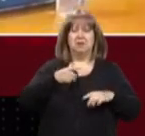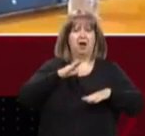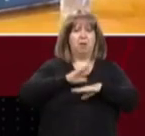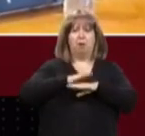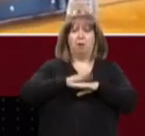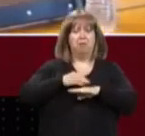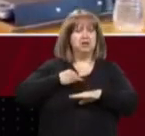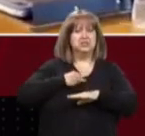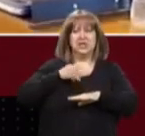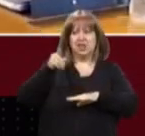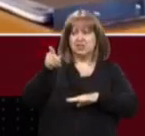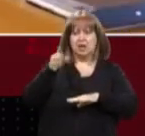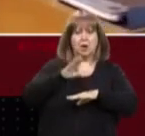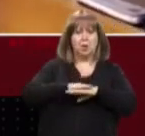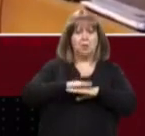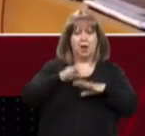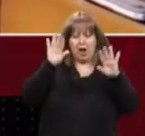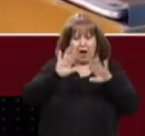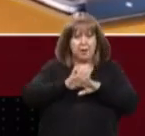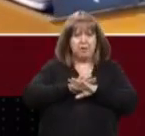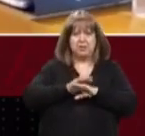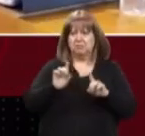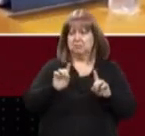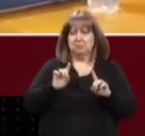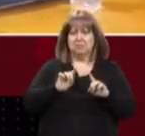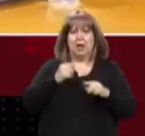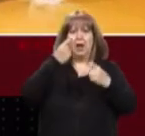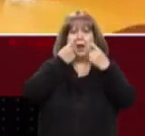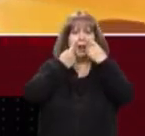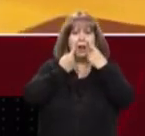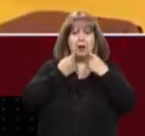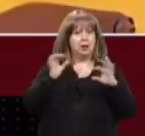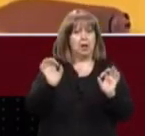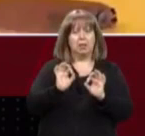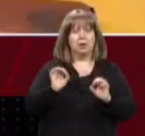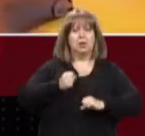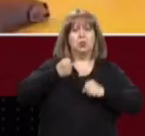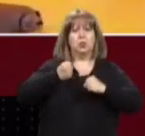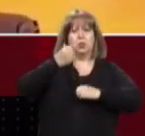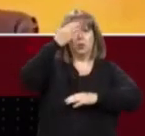culpabilidad o una pizca de que se hayan arrepentido, ni siquiera una lágrima se les cayó.